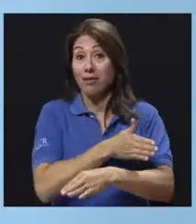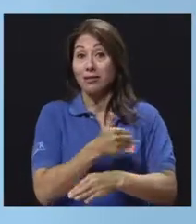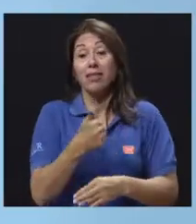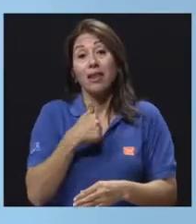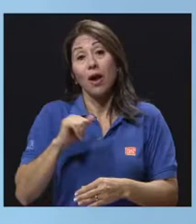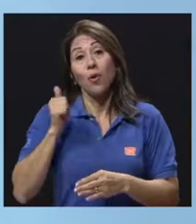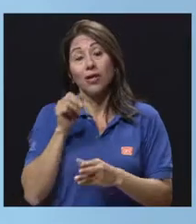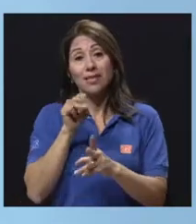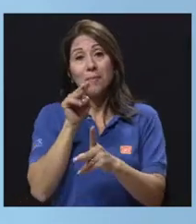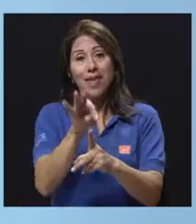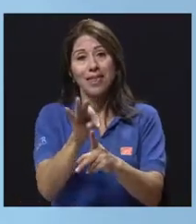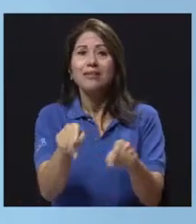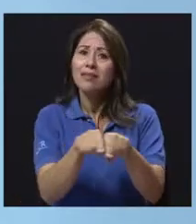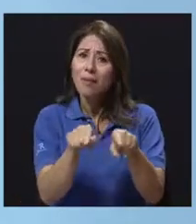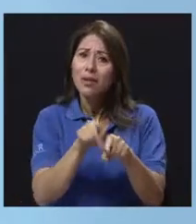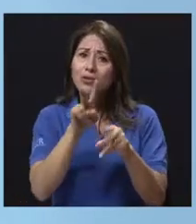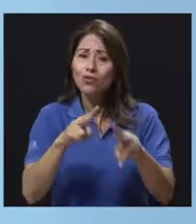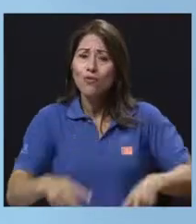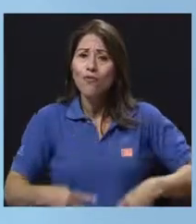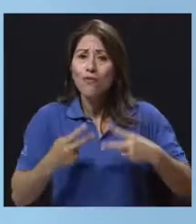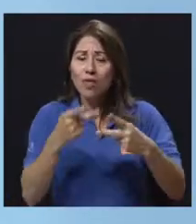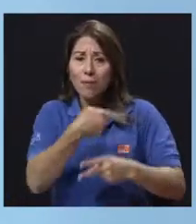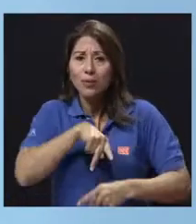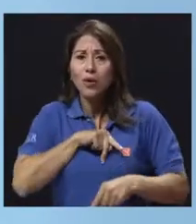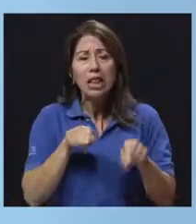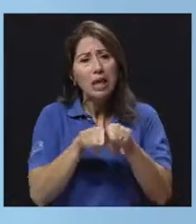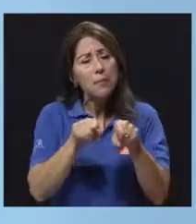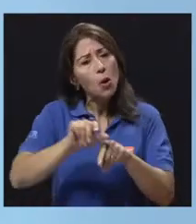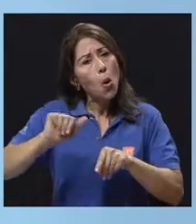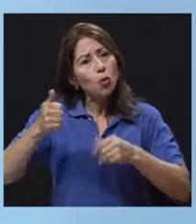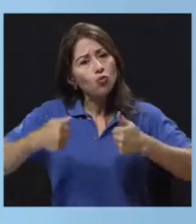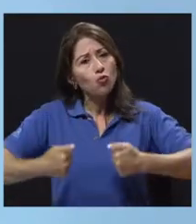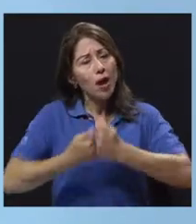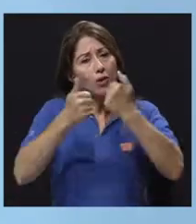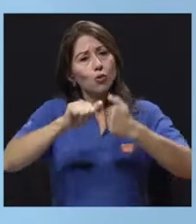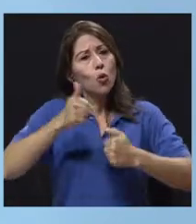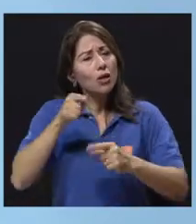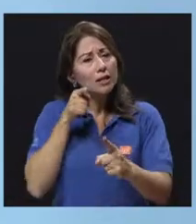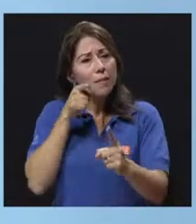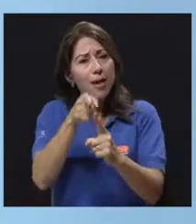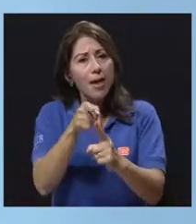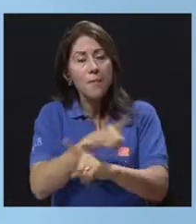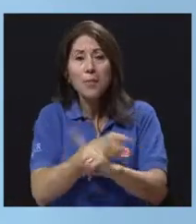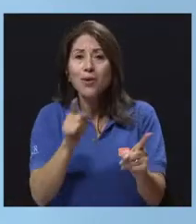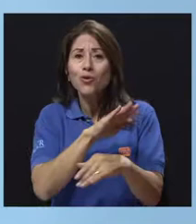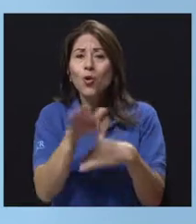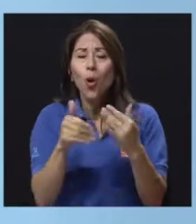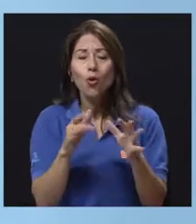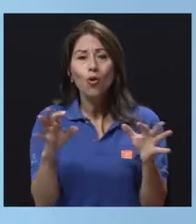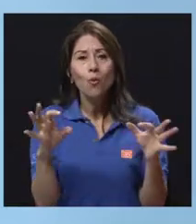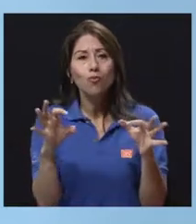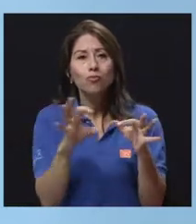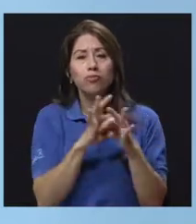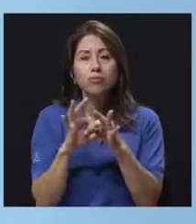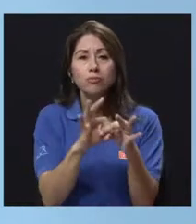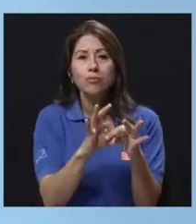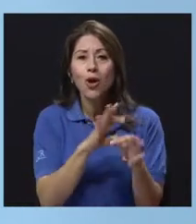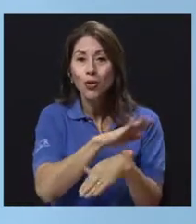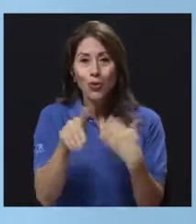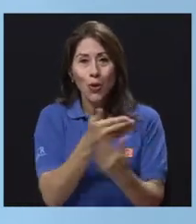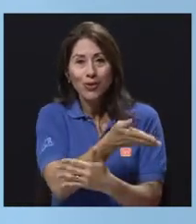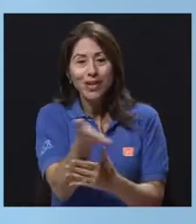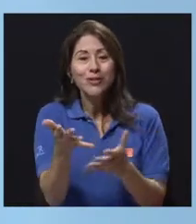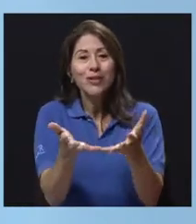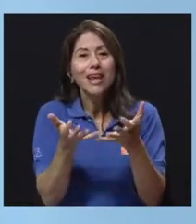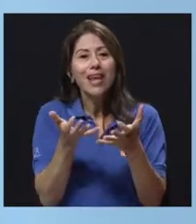metas y en sus vidas personales también tienen como otros retos y otras cosas, pero digamos que todo se une ahí, en que todos quieren conseguir,